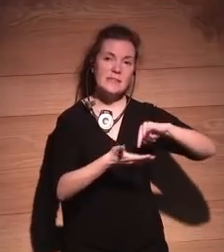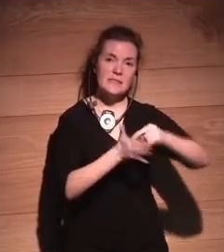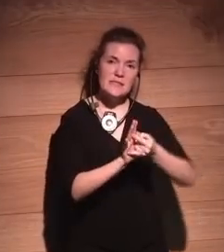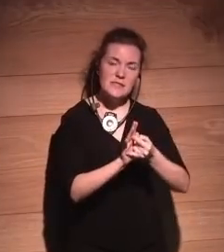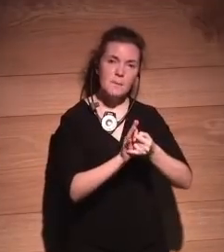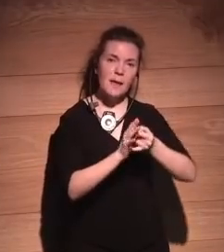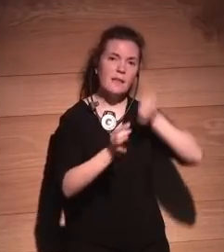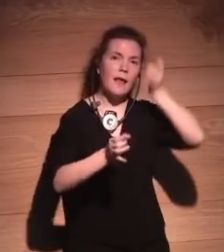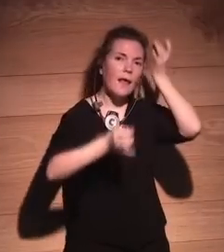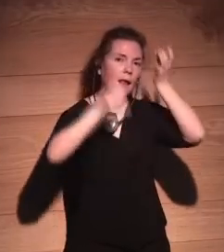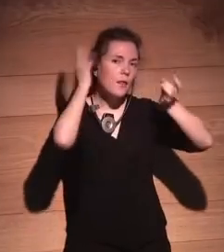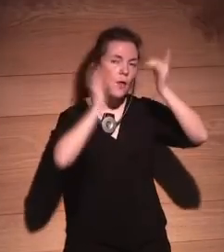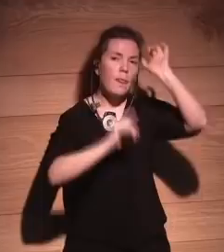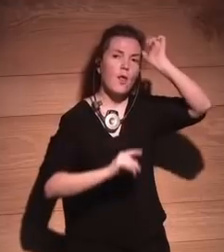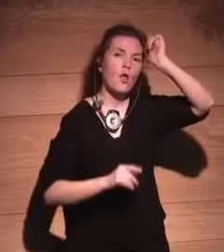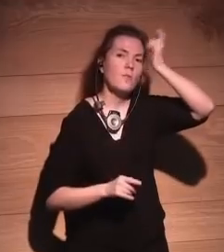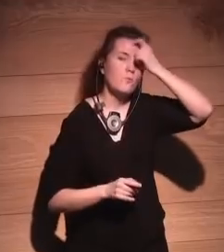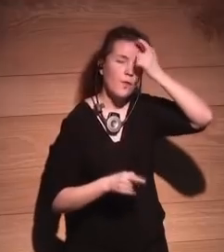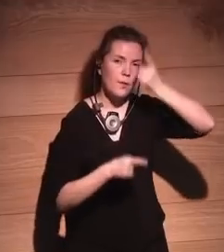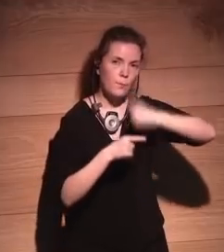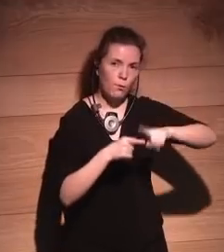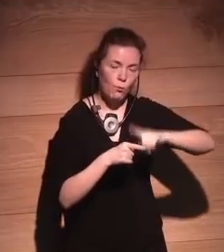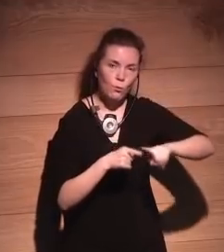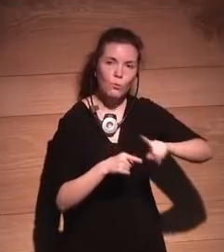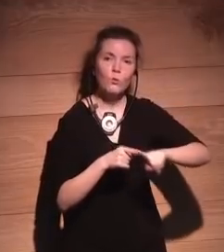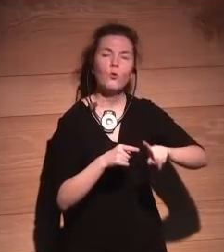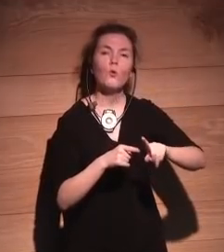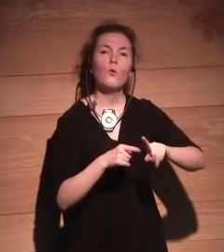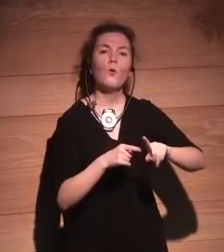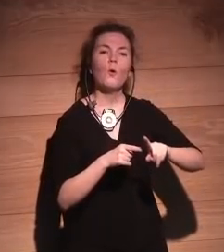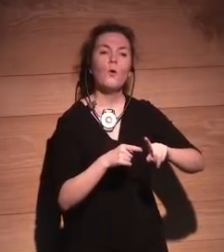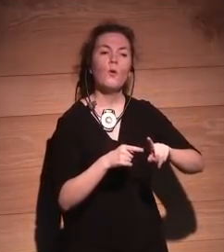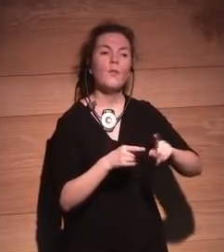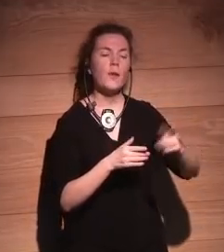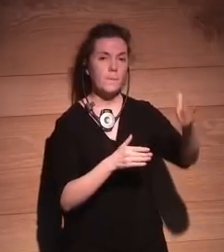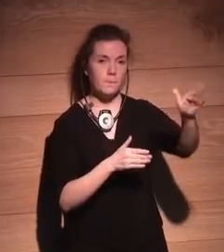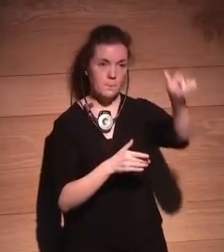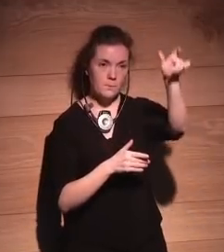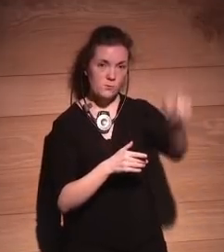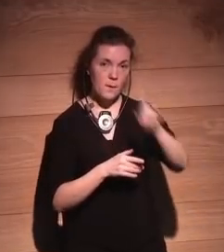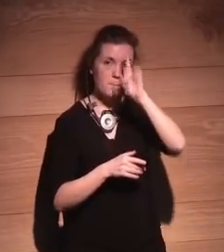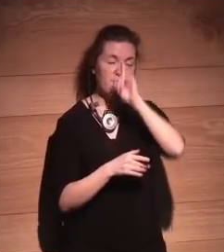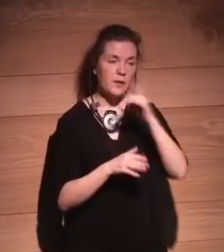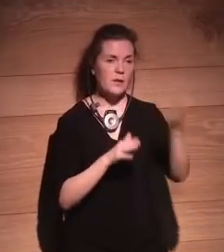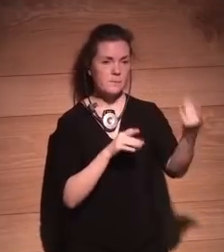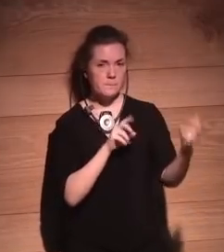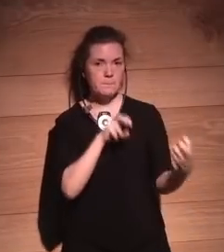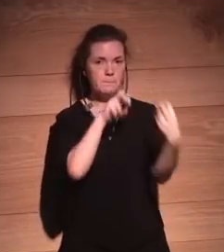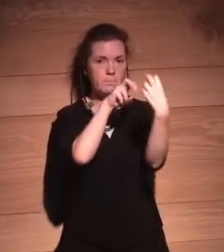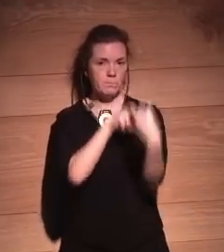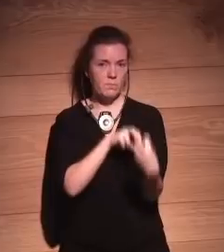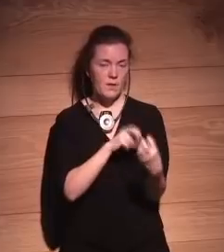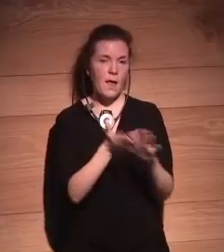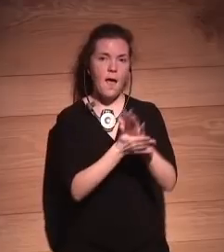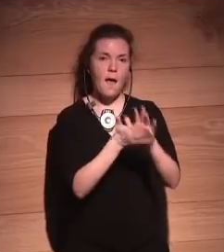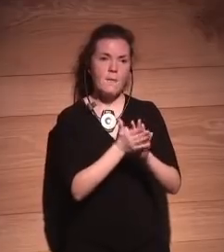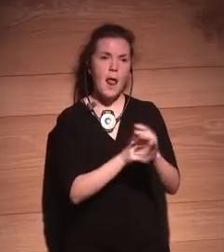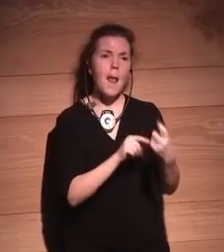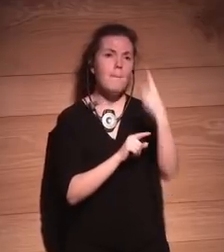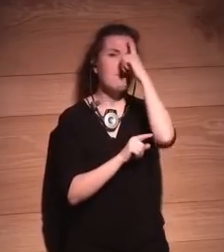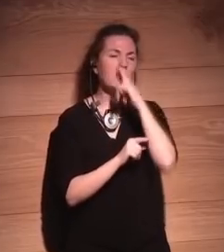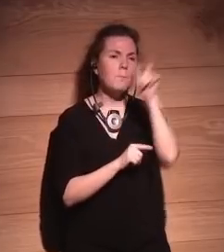sistemas de ideación, de conceptualización de producto, de sentar a la mesa a perfiles completamente distintos que